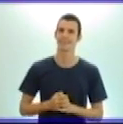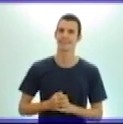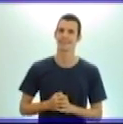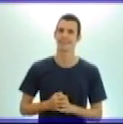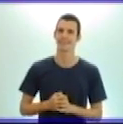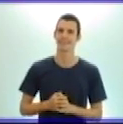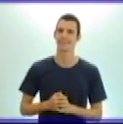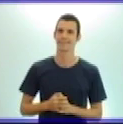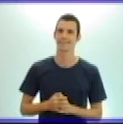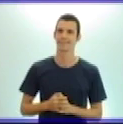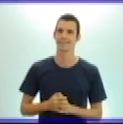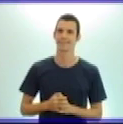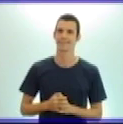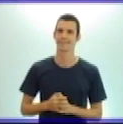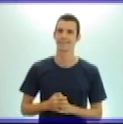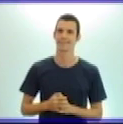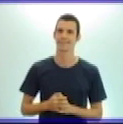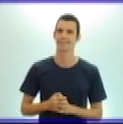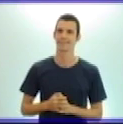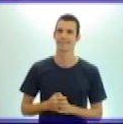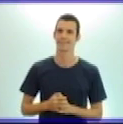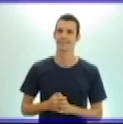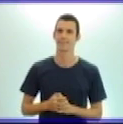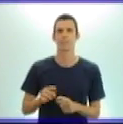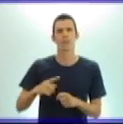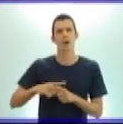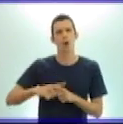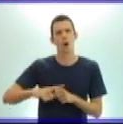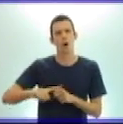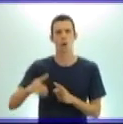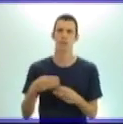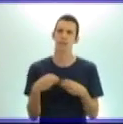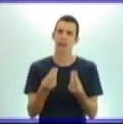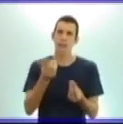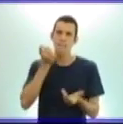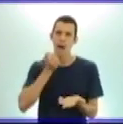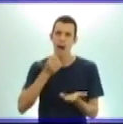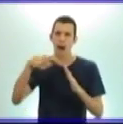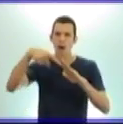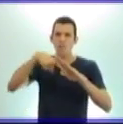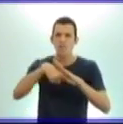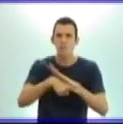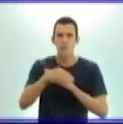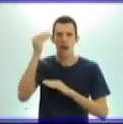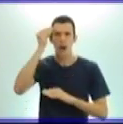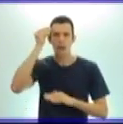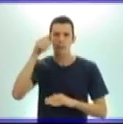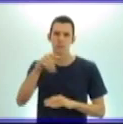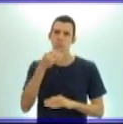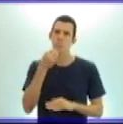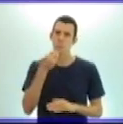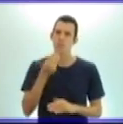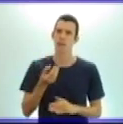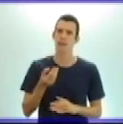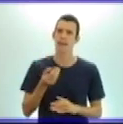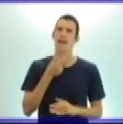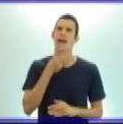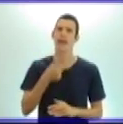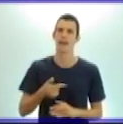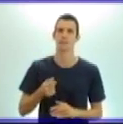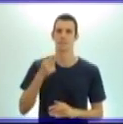te permite también profundizar en esos contenidos. Conéctate y observa